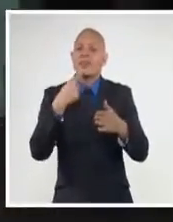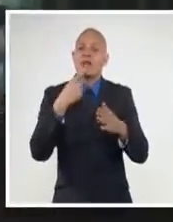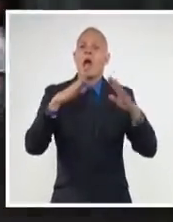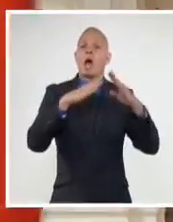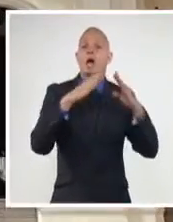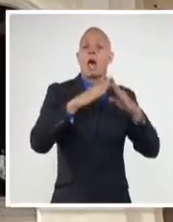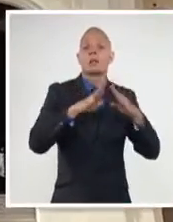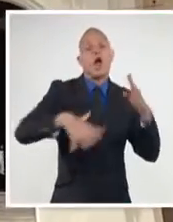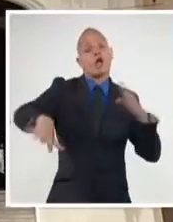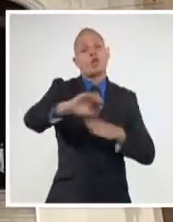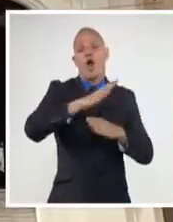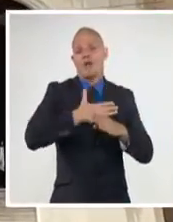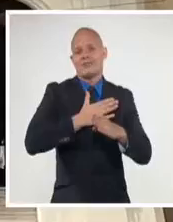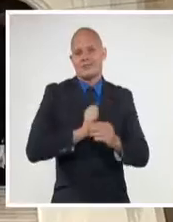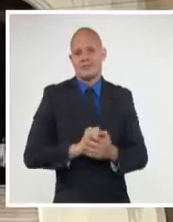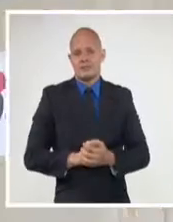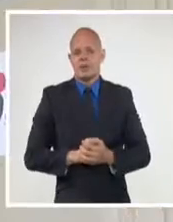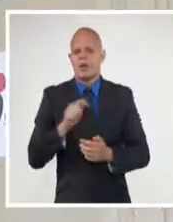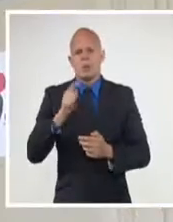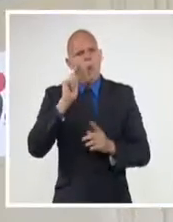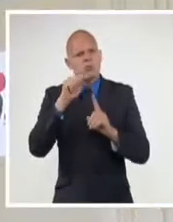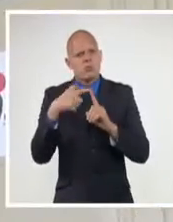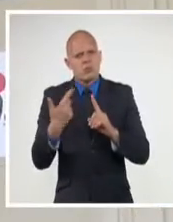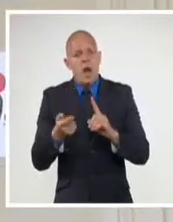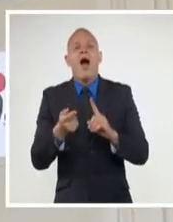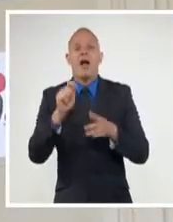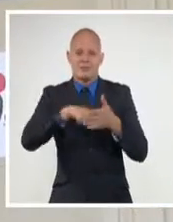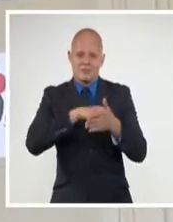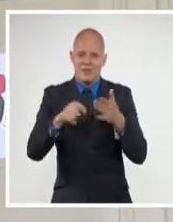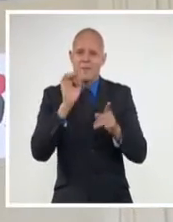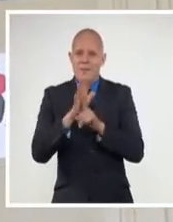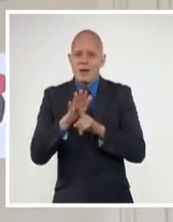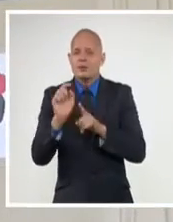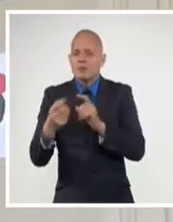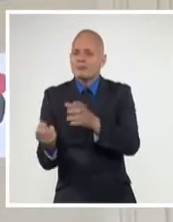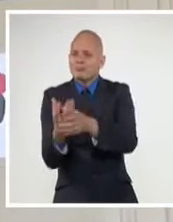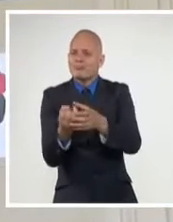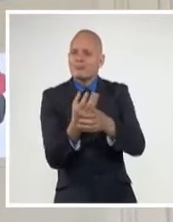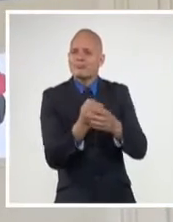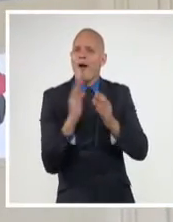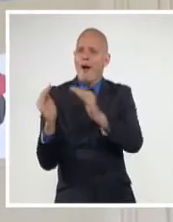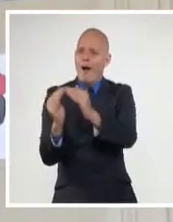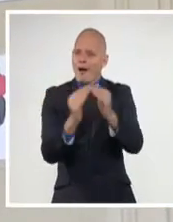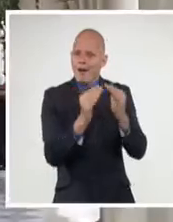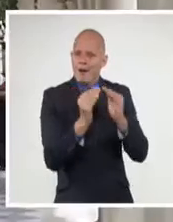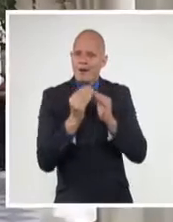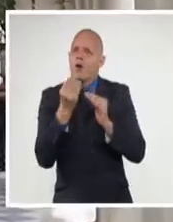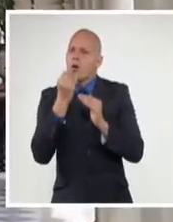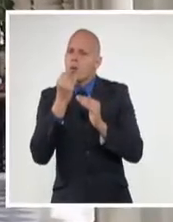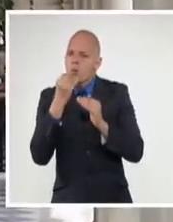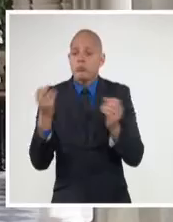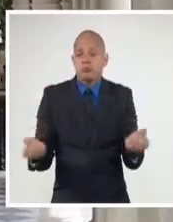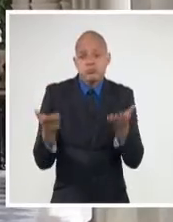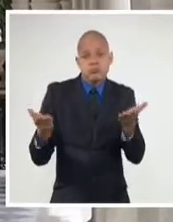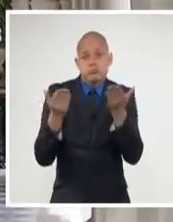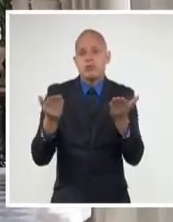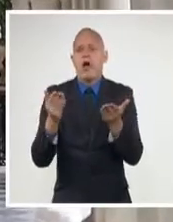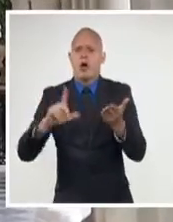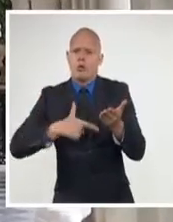fortalecer estas instituciones vitales en la vida cultural de las comunidades. El proyecto incorpora el enfoque de sostenibilidad en estos